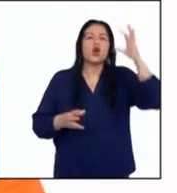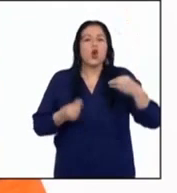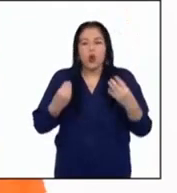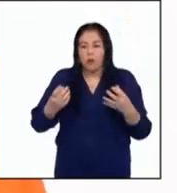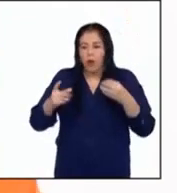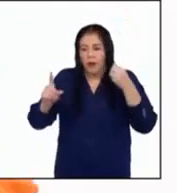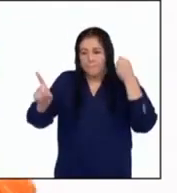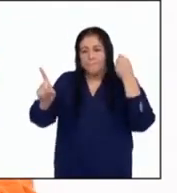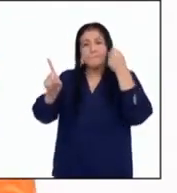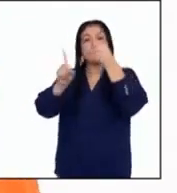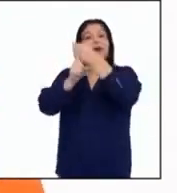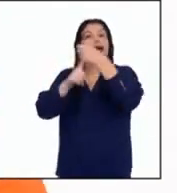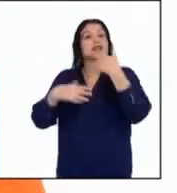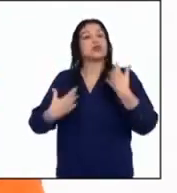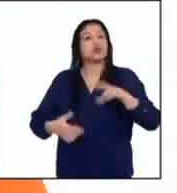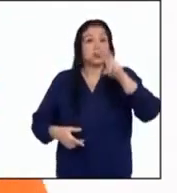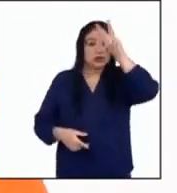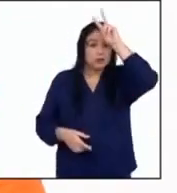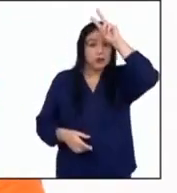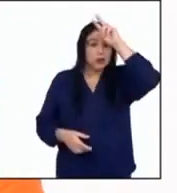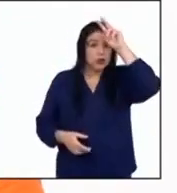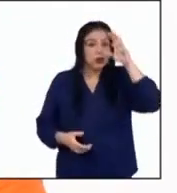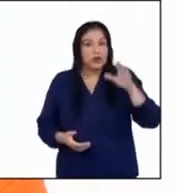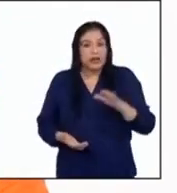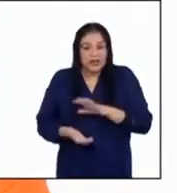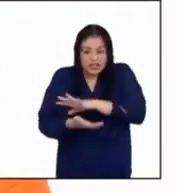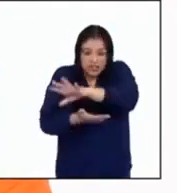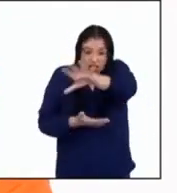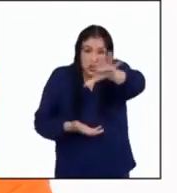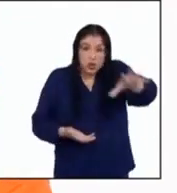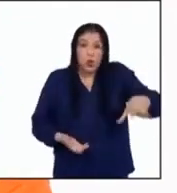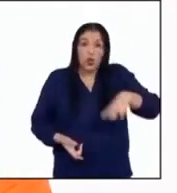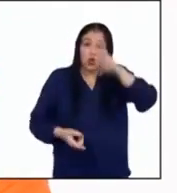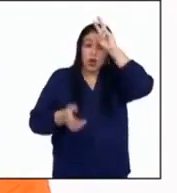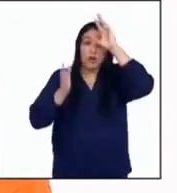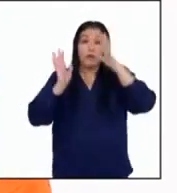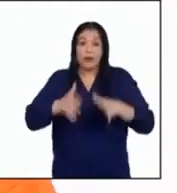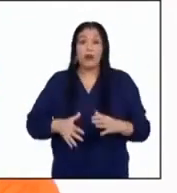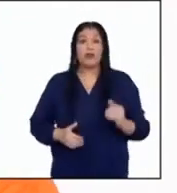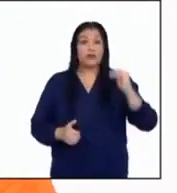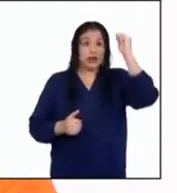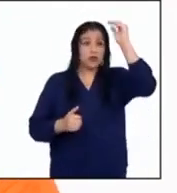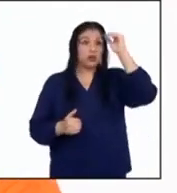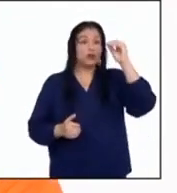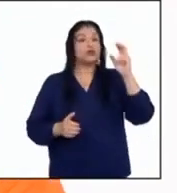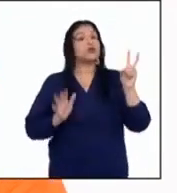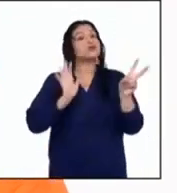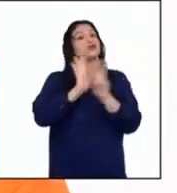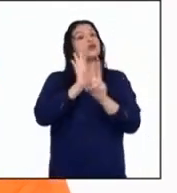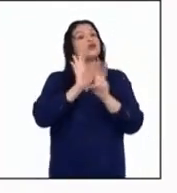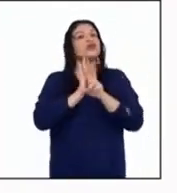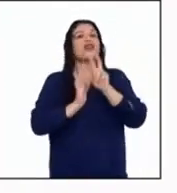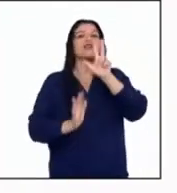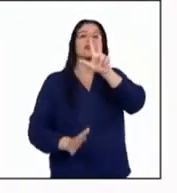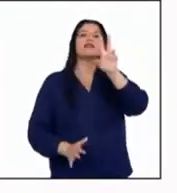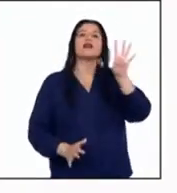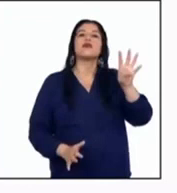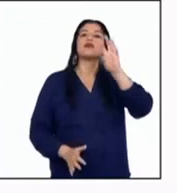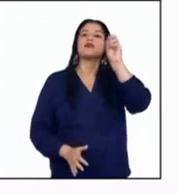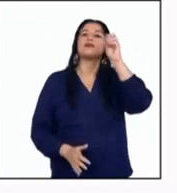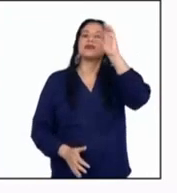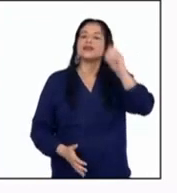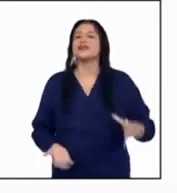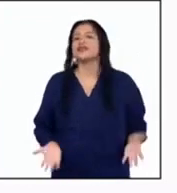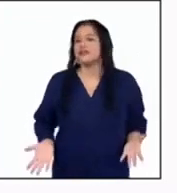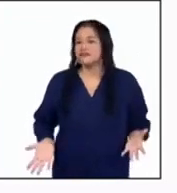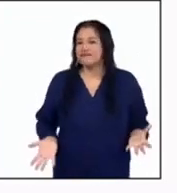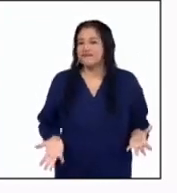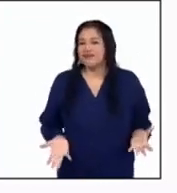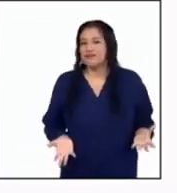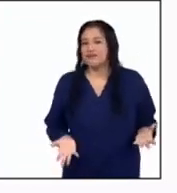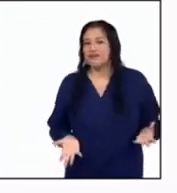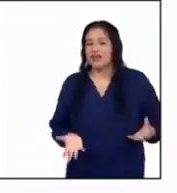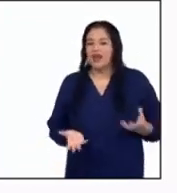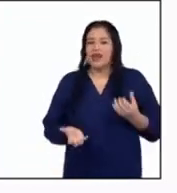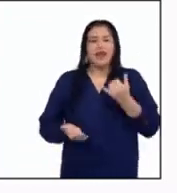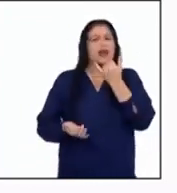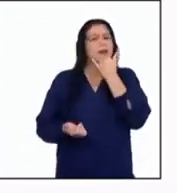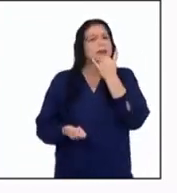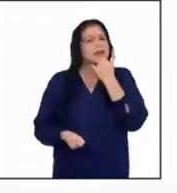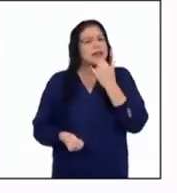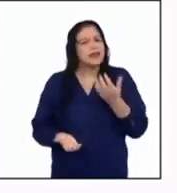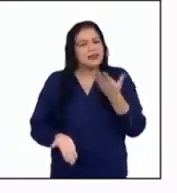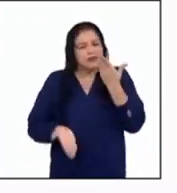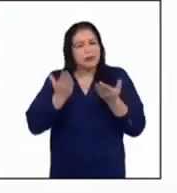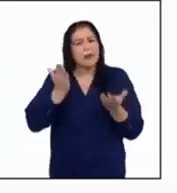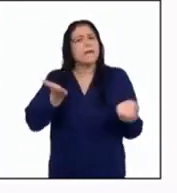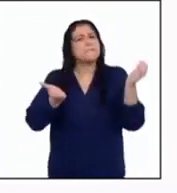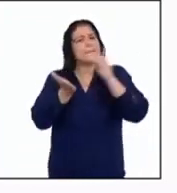nuestro país si el 34% de la población adulta fuese voluntaria. ¿Qué pasaría si más